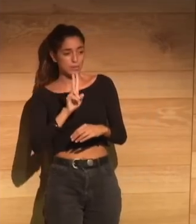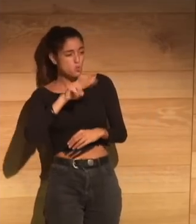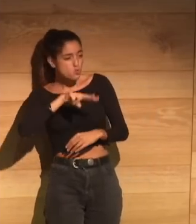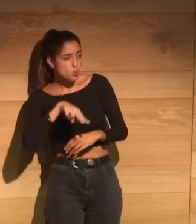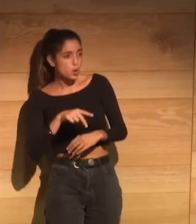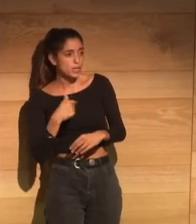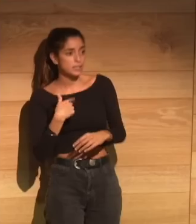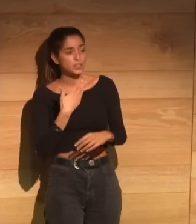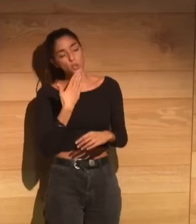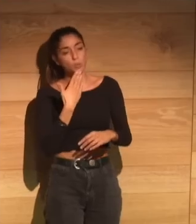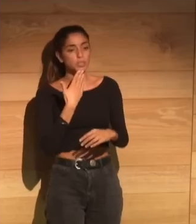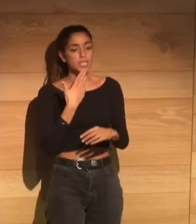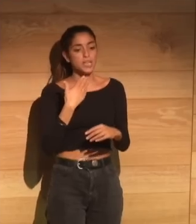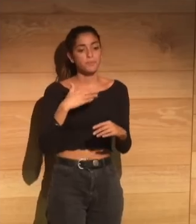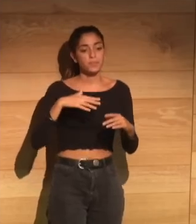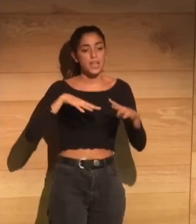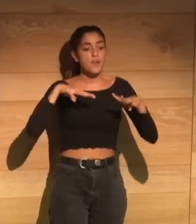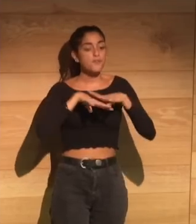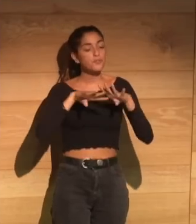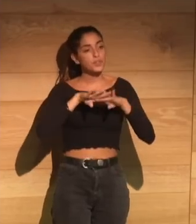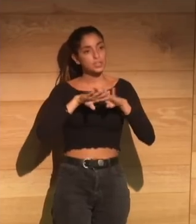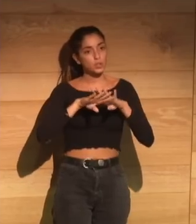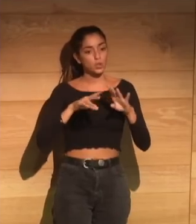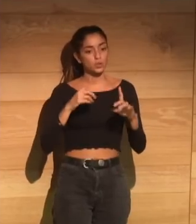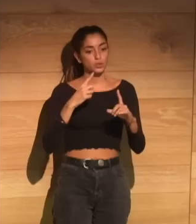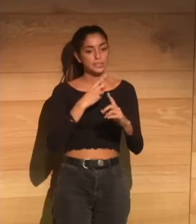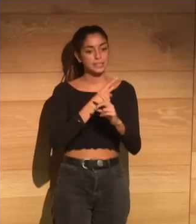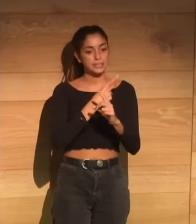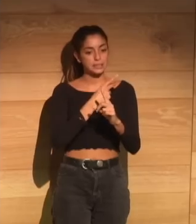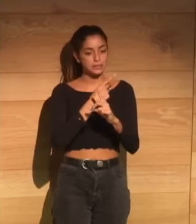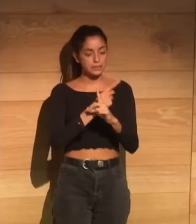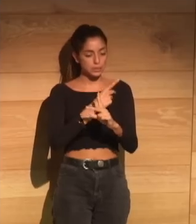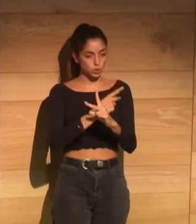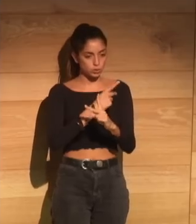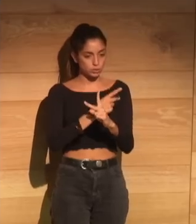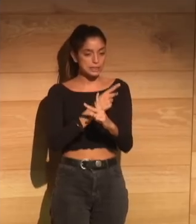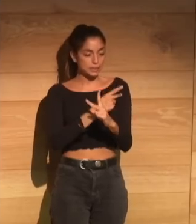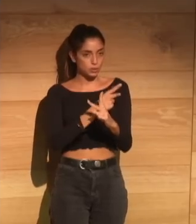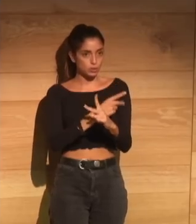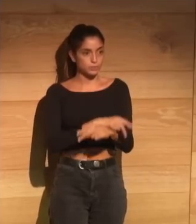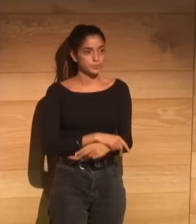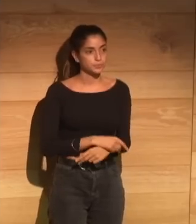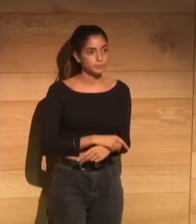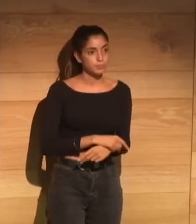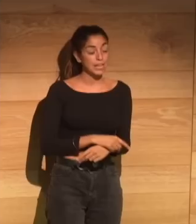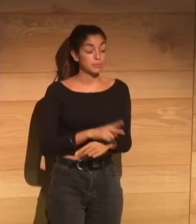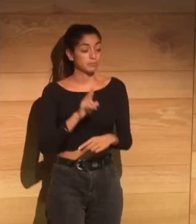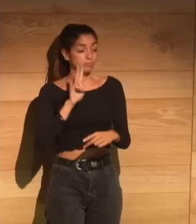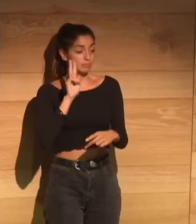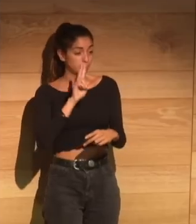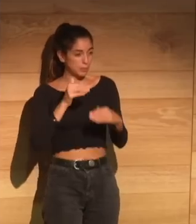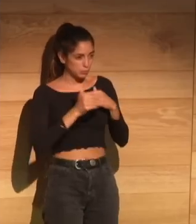básicamente un filtro de TikTok. Muy bien. Es verdad. Muy bien. Es verdad, está muy bien definido. Pues ya veremos que en